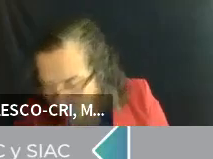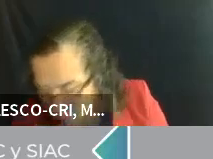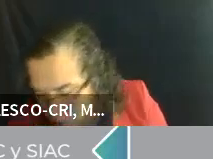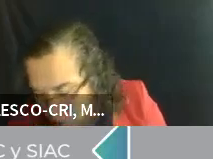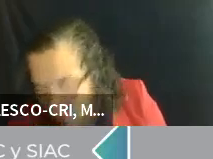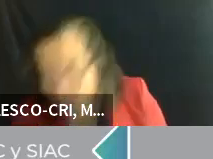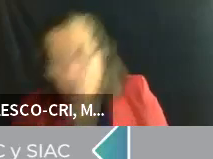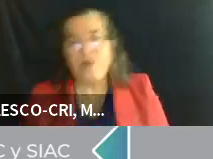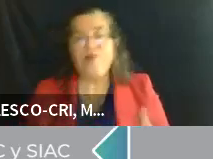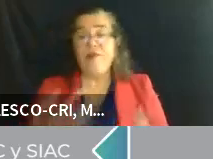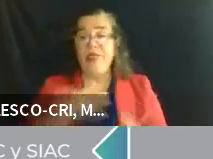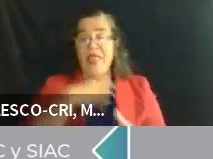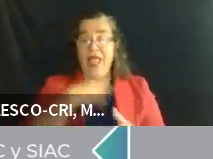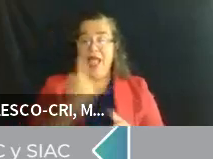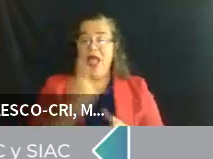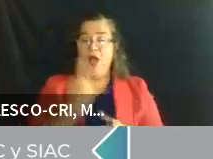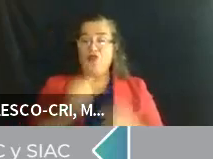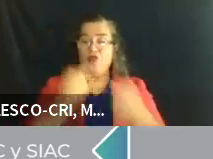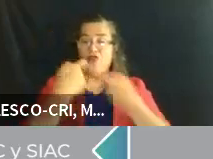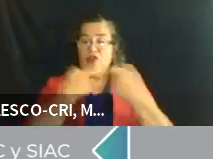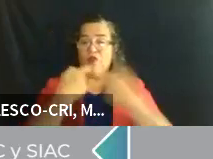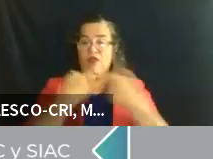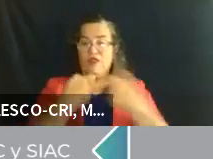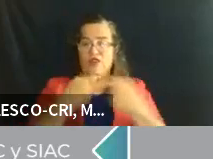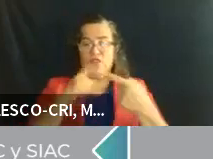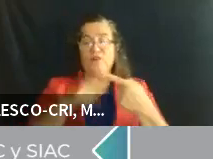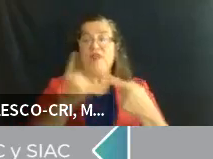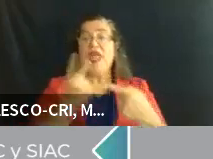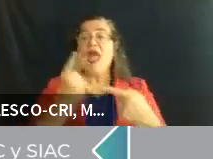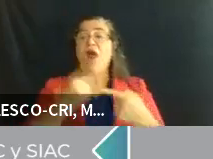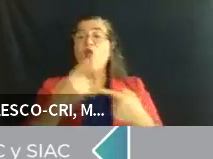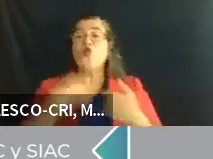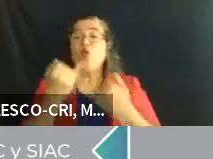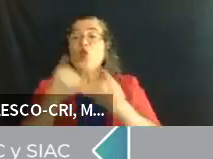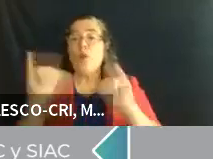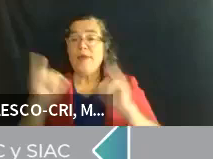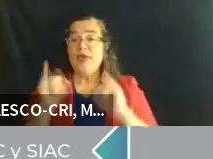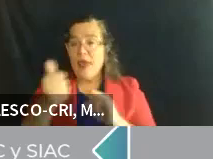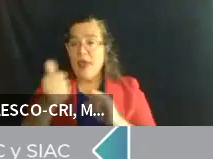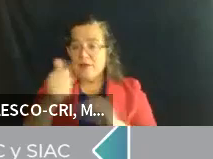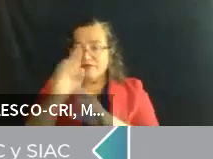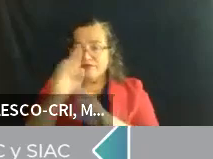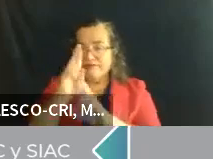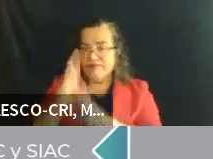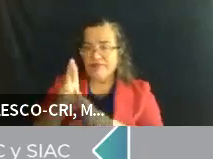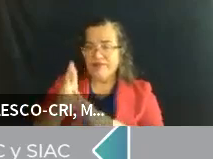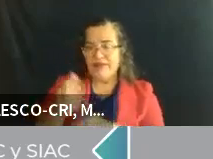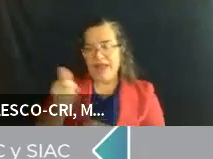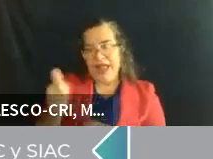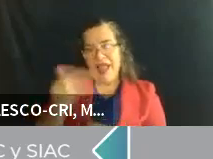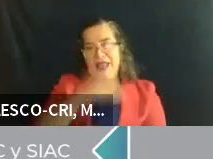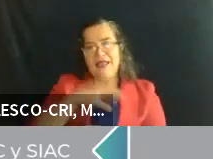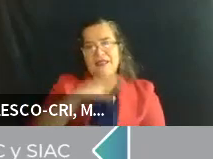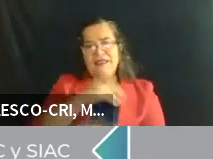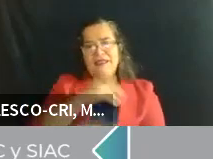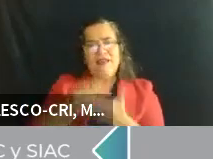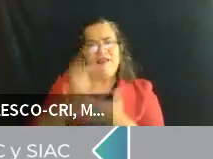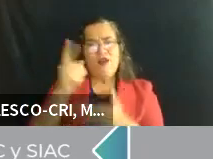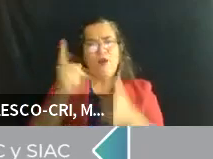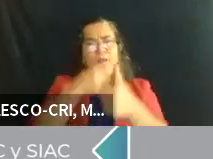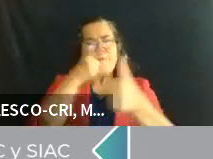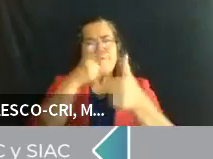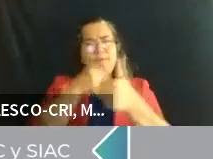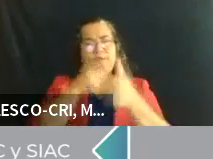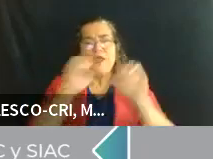el afianzamiento de su autonomía, que es su característica distintiva, la autonomía, que es un valor primario de la